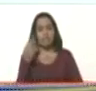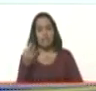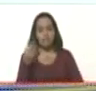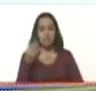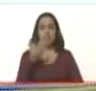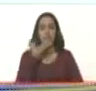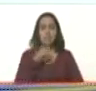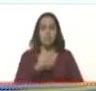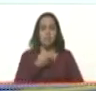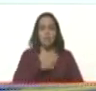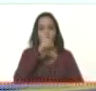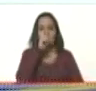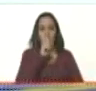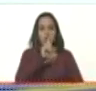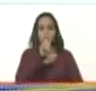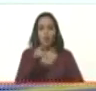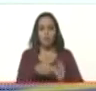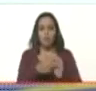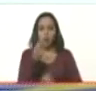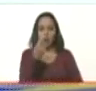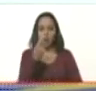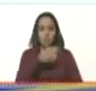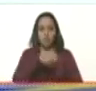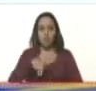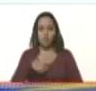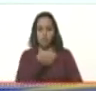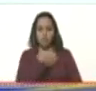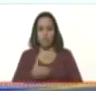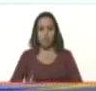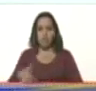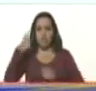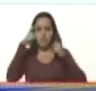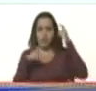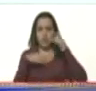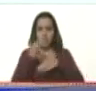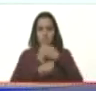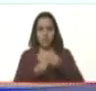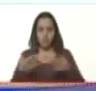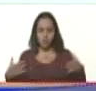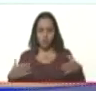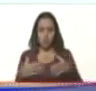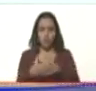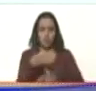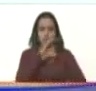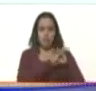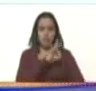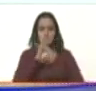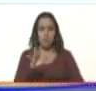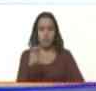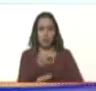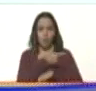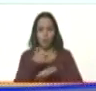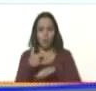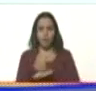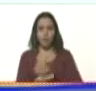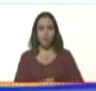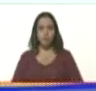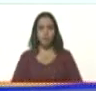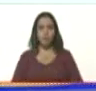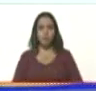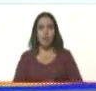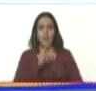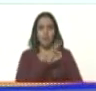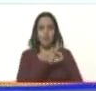2011, nuestro comandante Chávez presidió la reunión de 33 gobiernos,